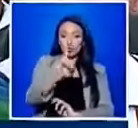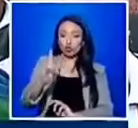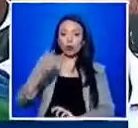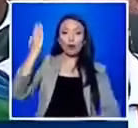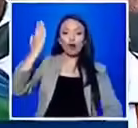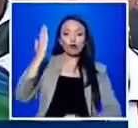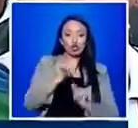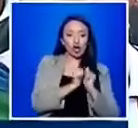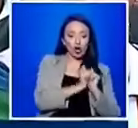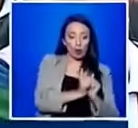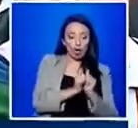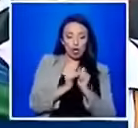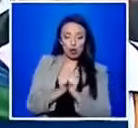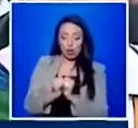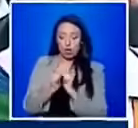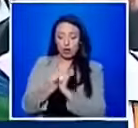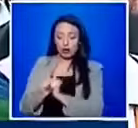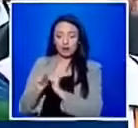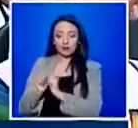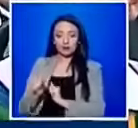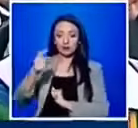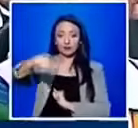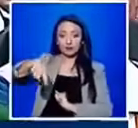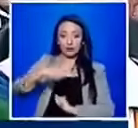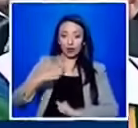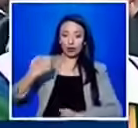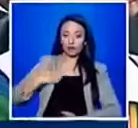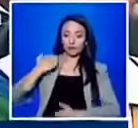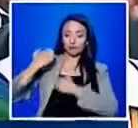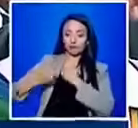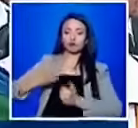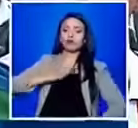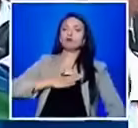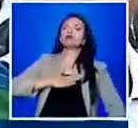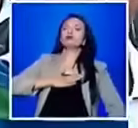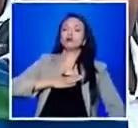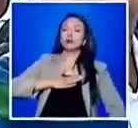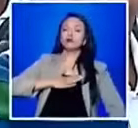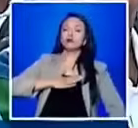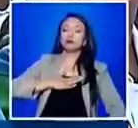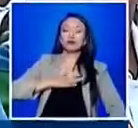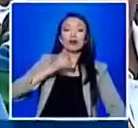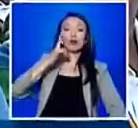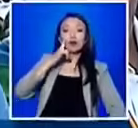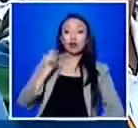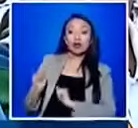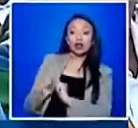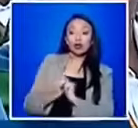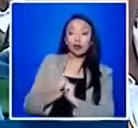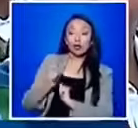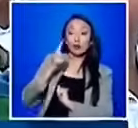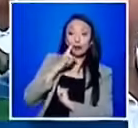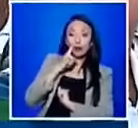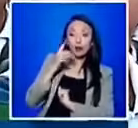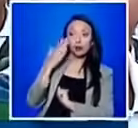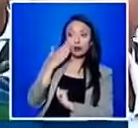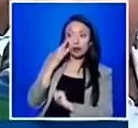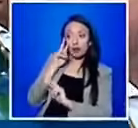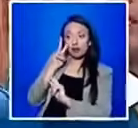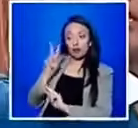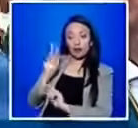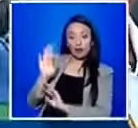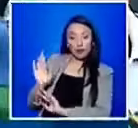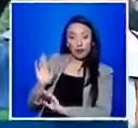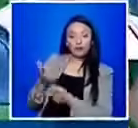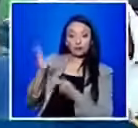profesor. Todos están entusiasmados de empezar este nuevo año, acompañados de sus papitos, los padres de familia